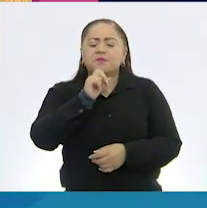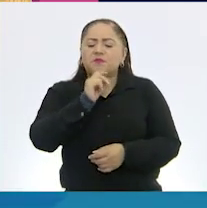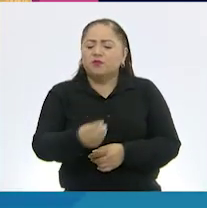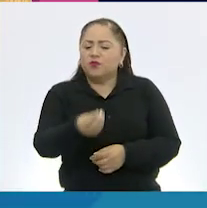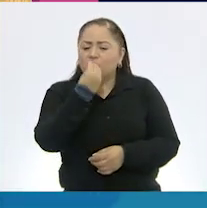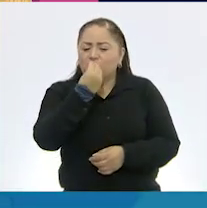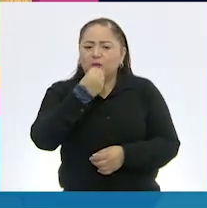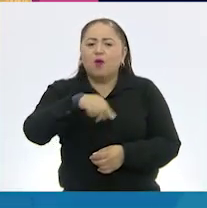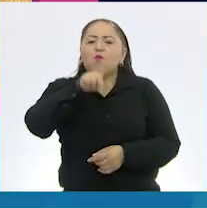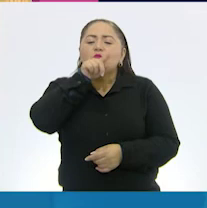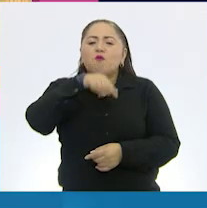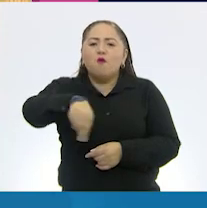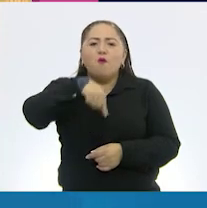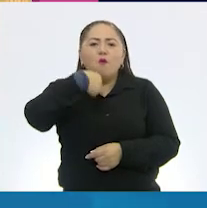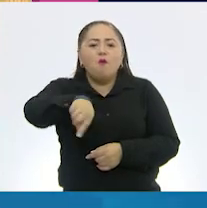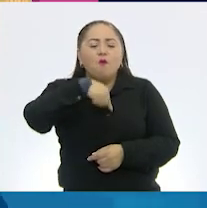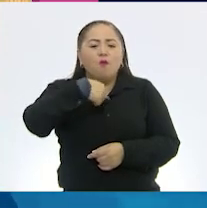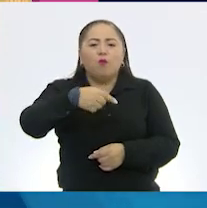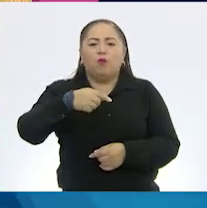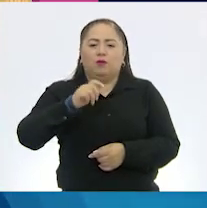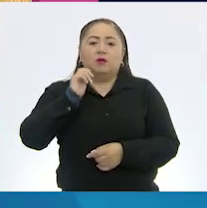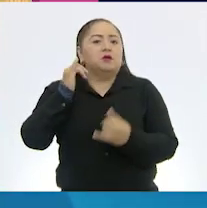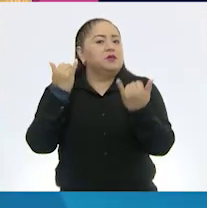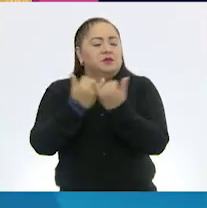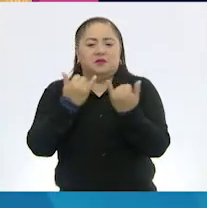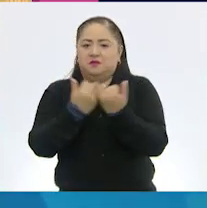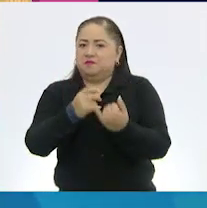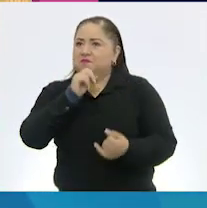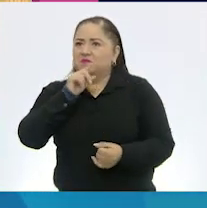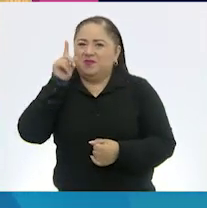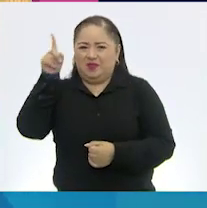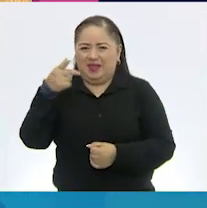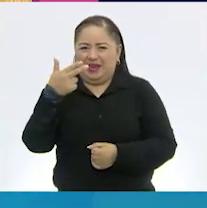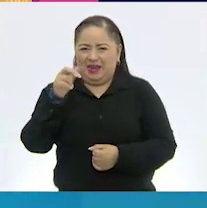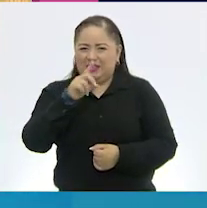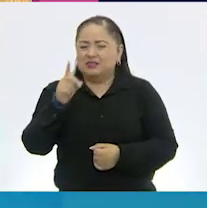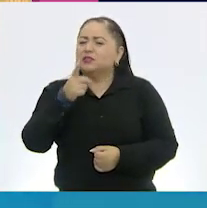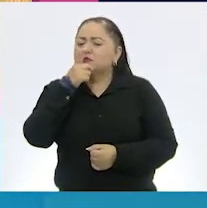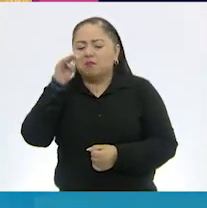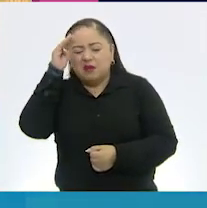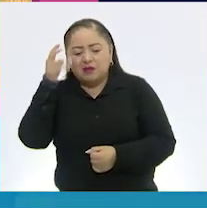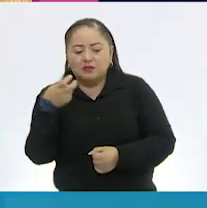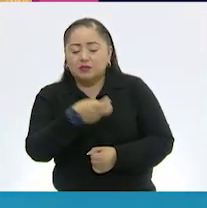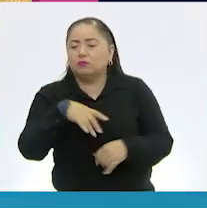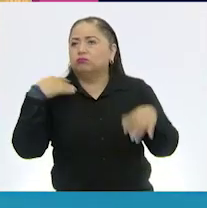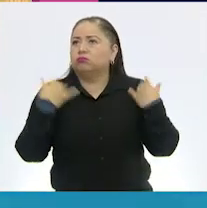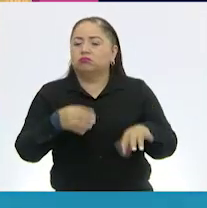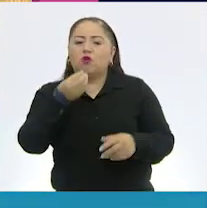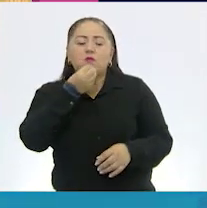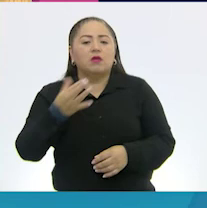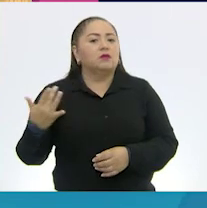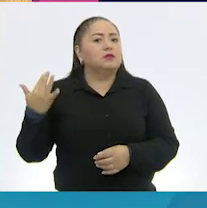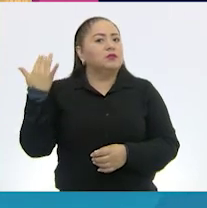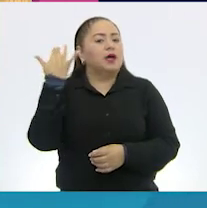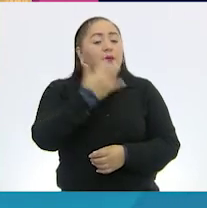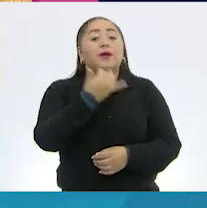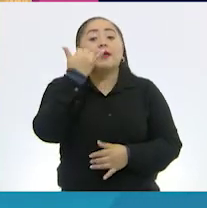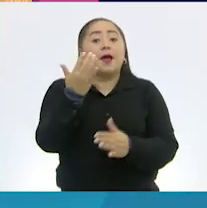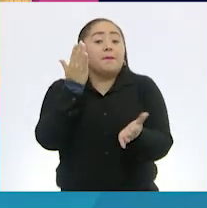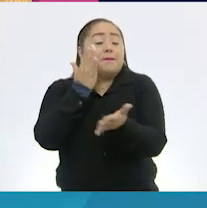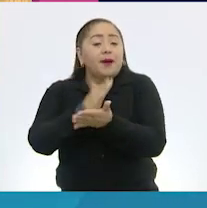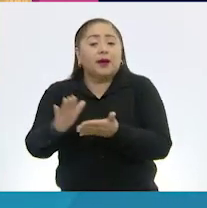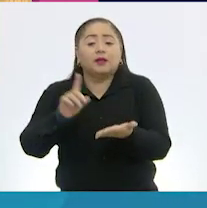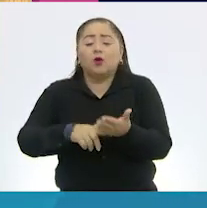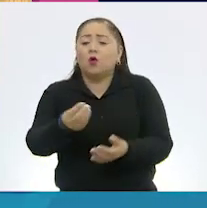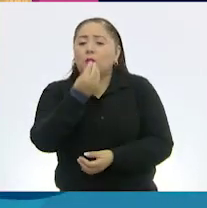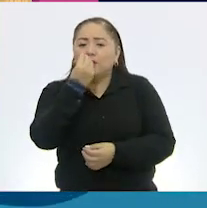al ajolote. El mismo Hernández de Toledo lo consideraba sabroso. Y además